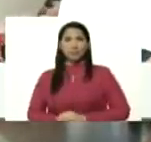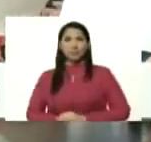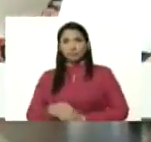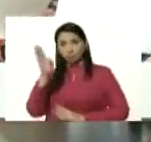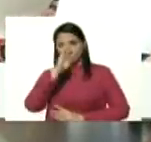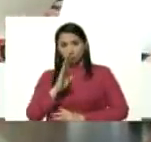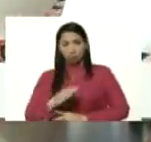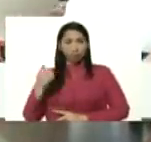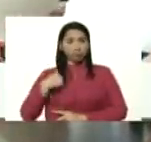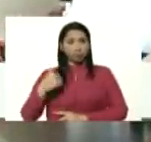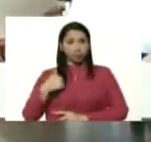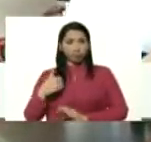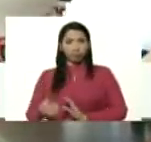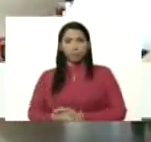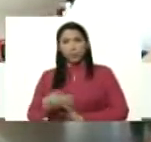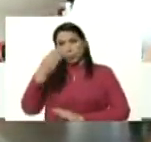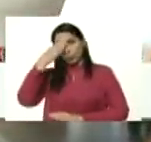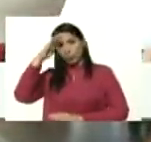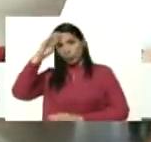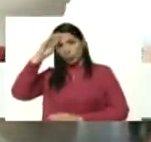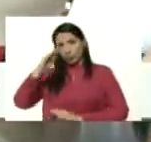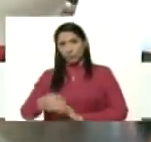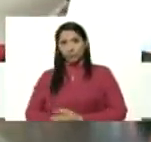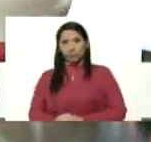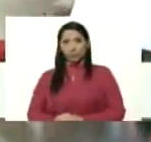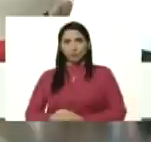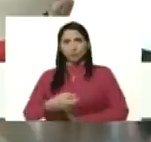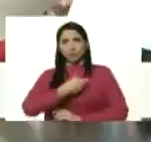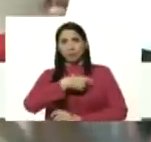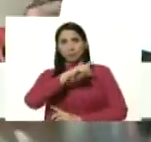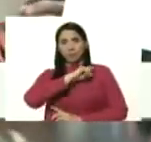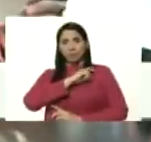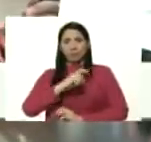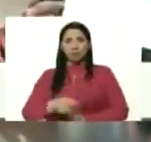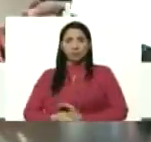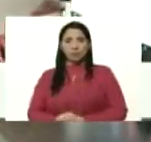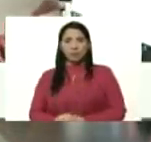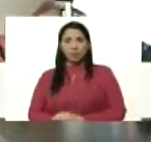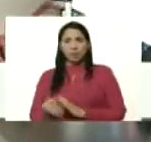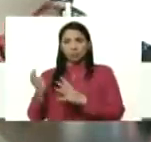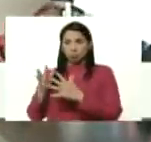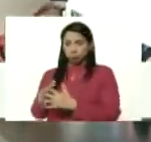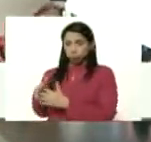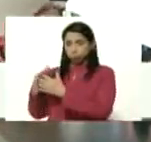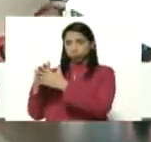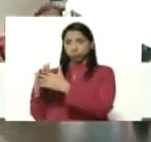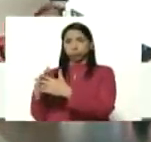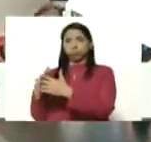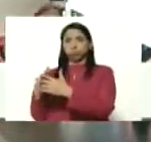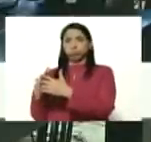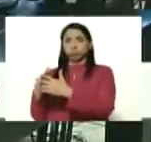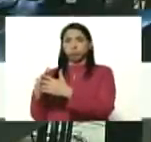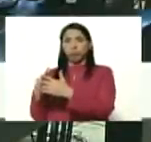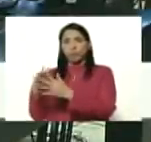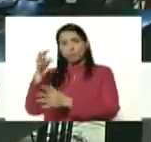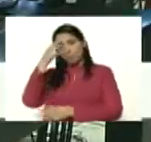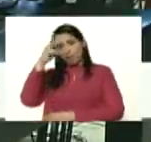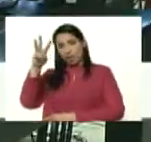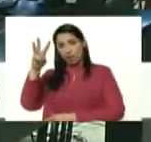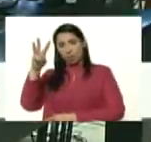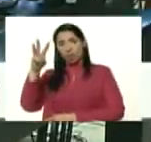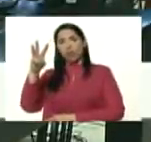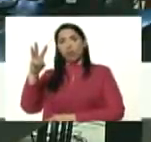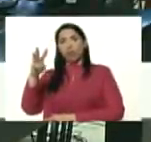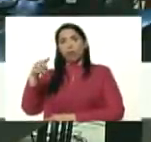Canadá, Cuba, España, Estados Unidos, México,